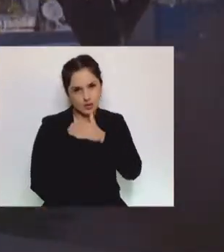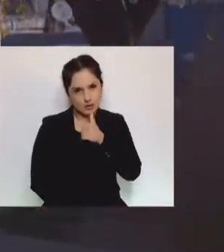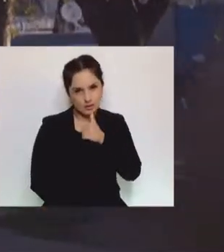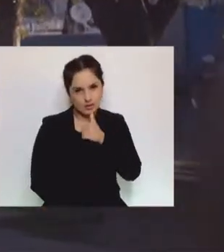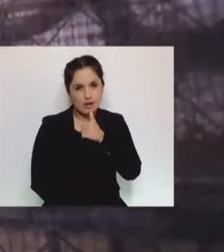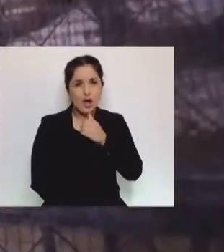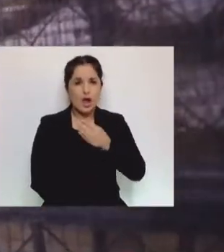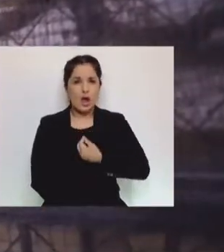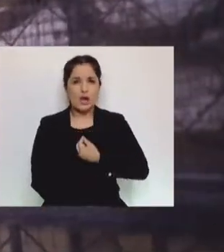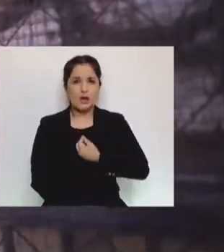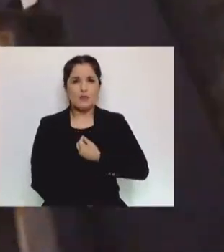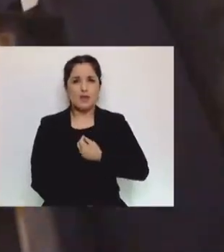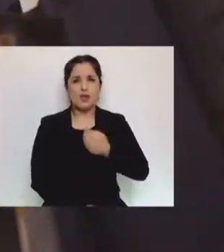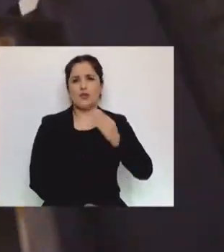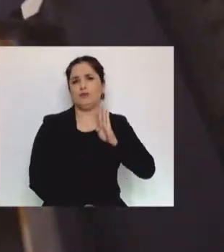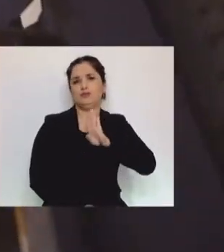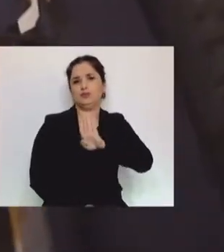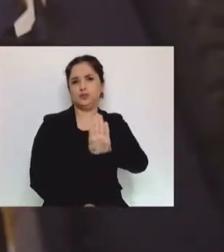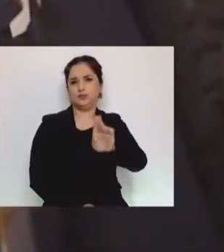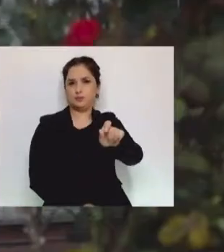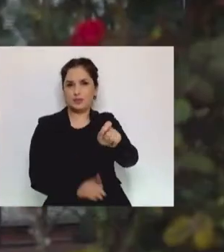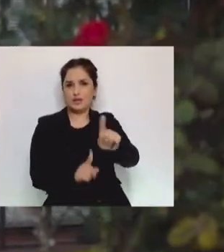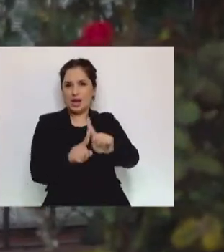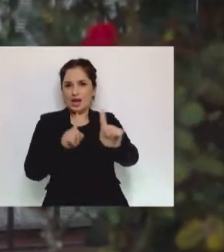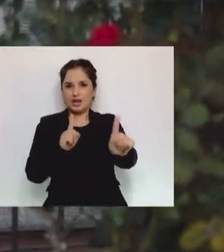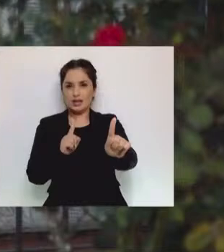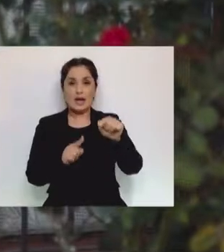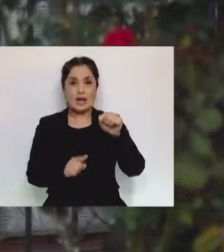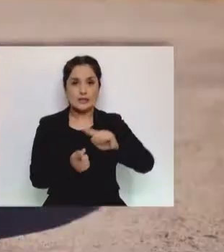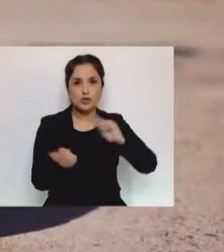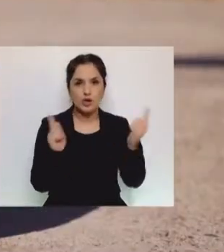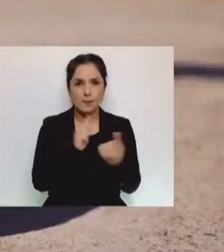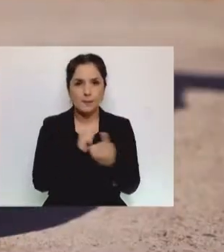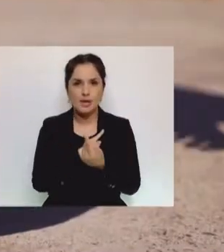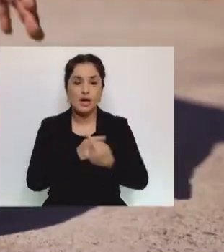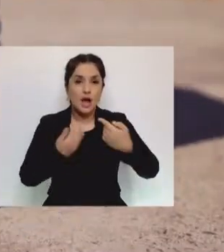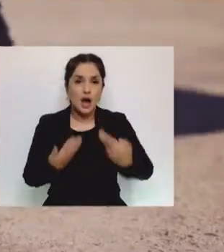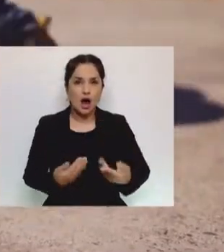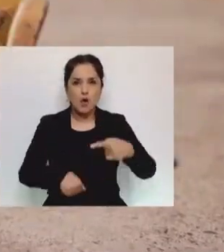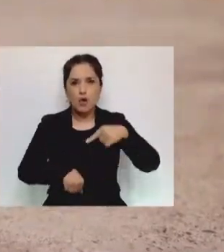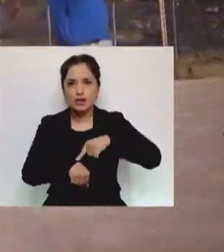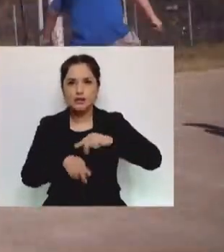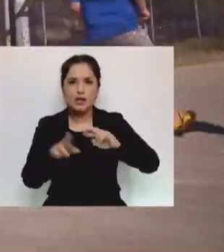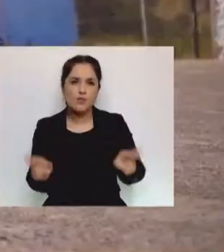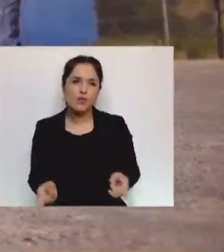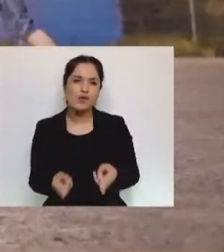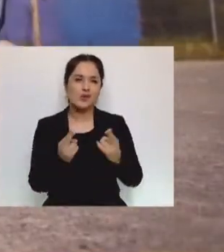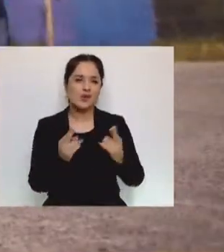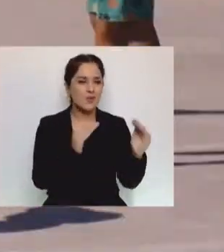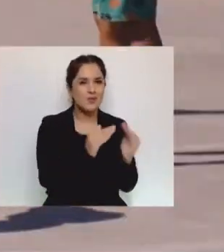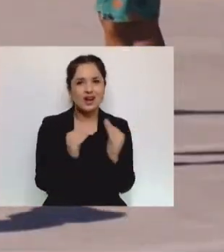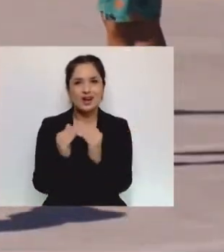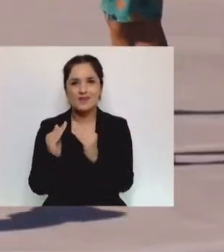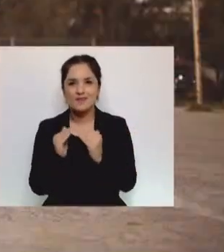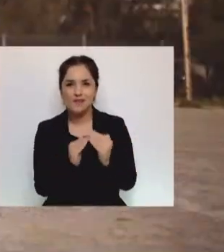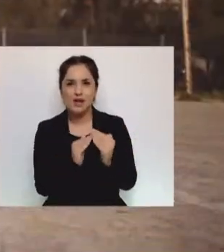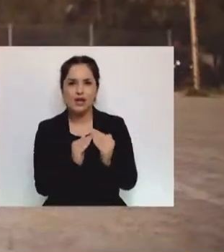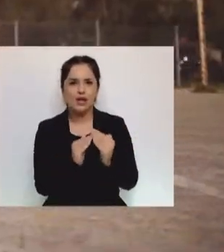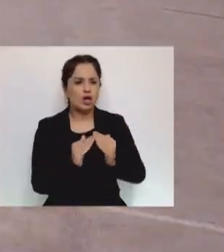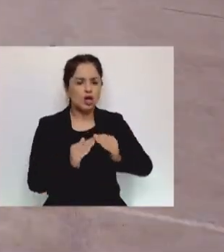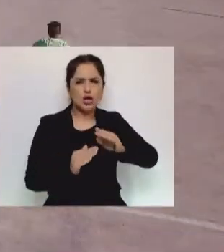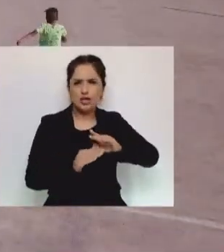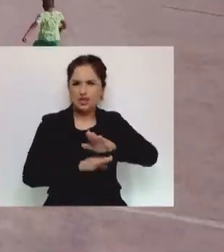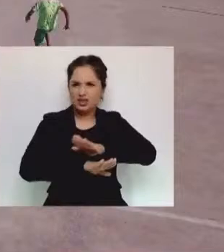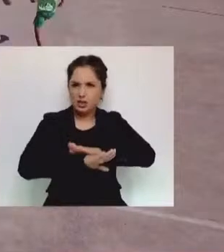miedo nos encierra y nos aleja eso tiene que cambiar es tiempo de recuperar nuestros barrios y